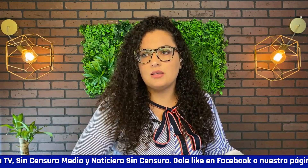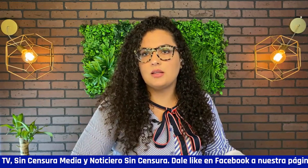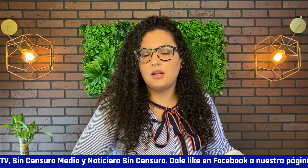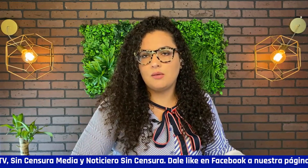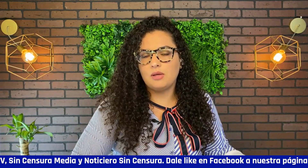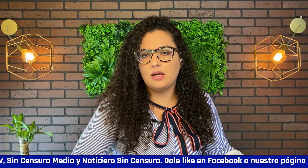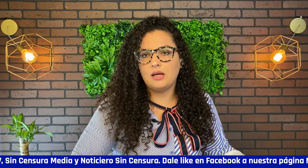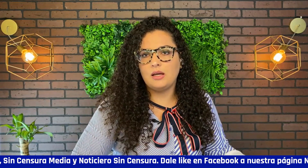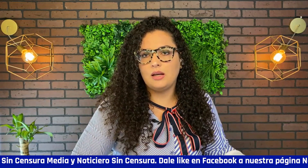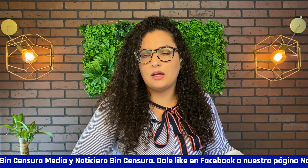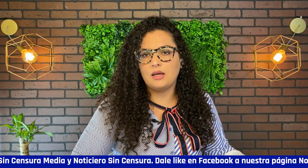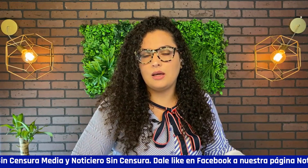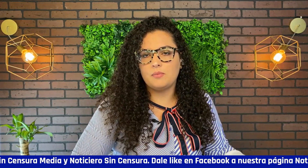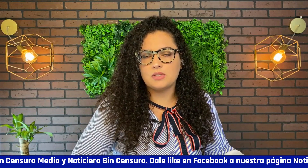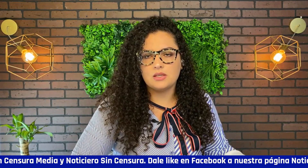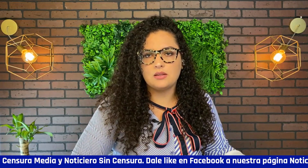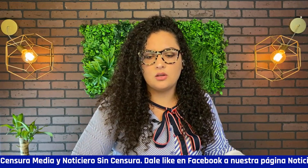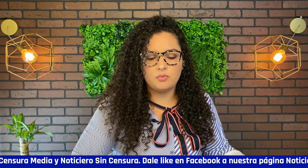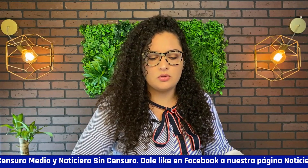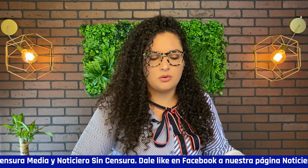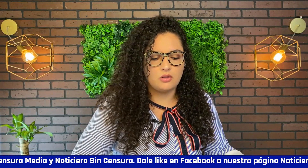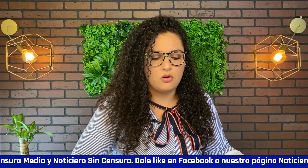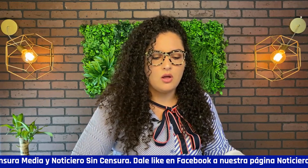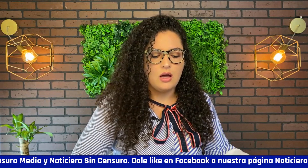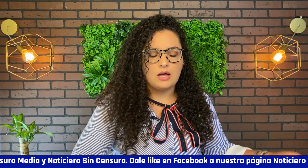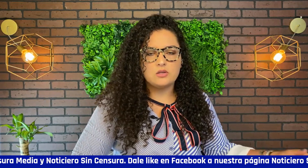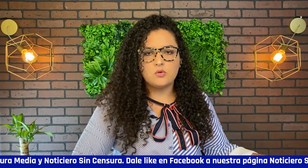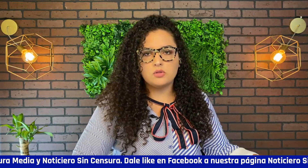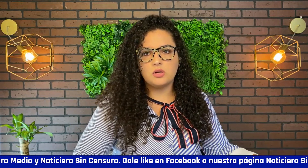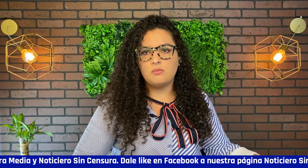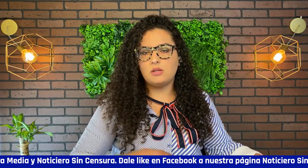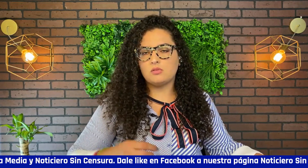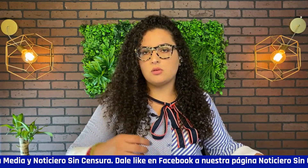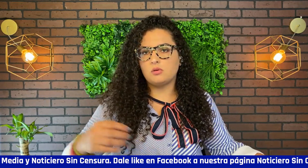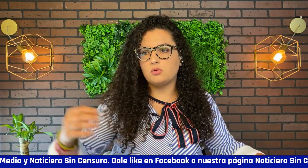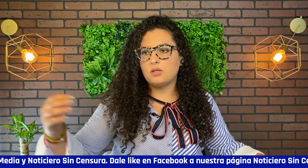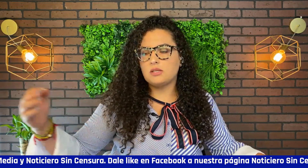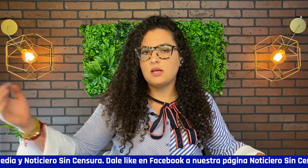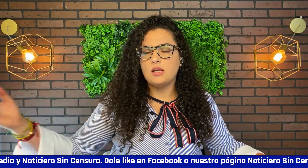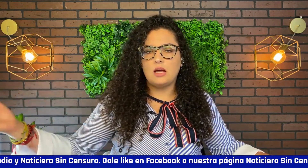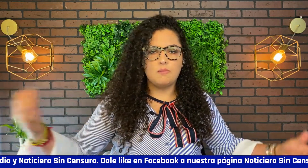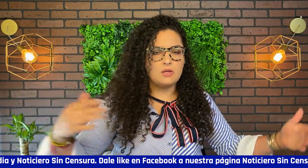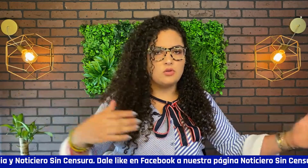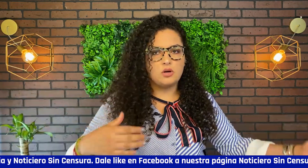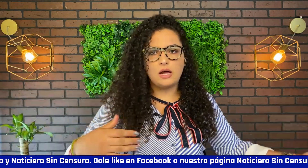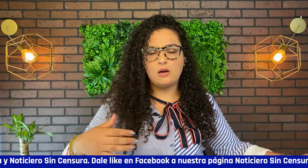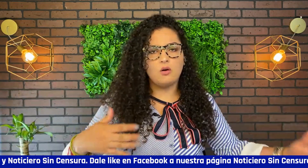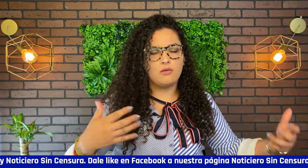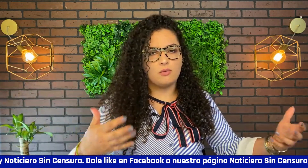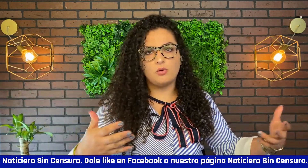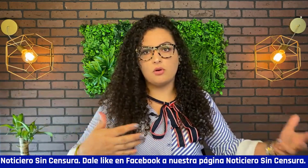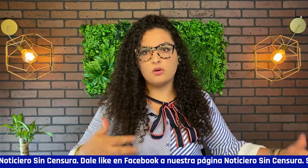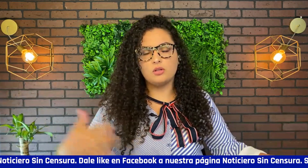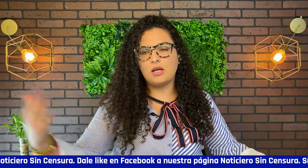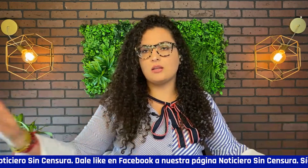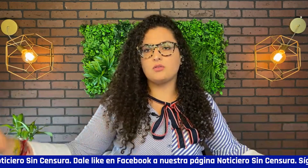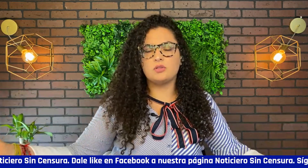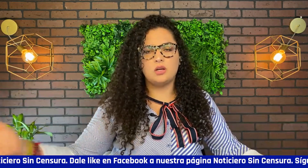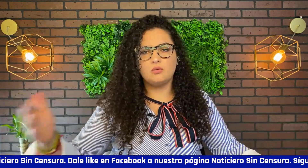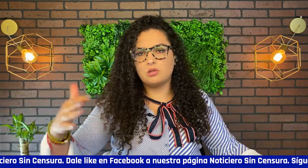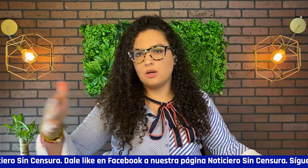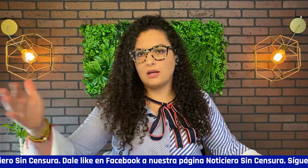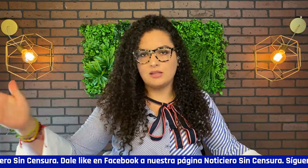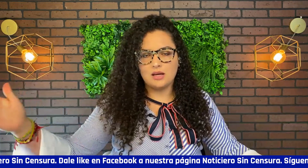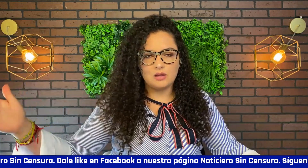esta triste dinámica en la que el presidente López Obrador hace un cuestionamiento sobre los jueces, menciona algo a favor o en contra, y